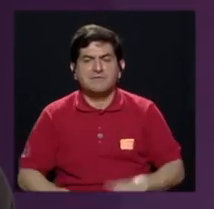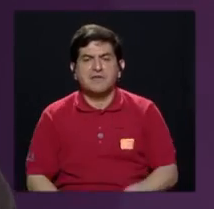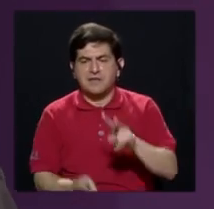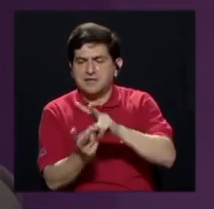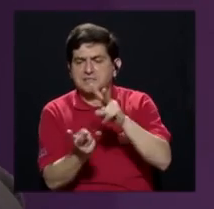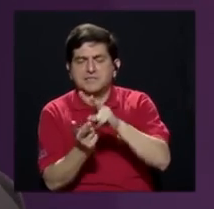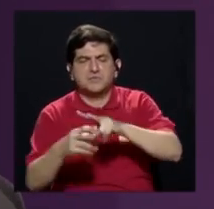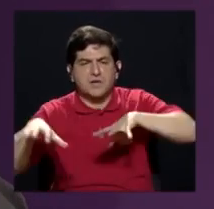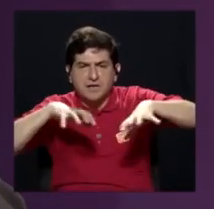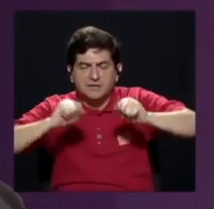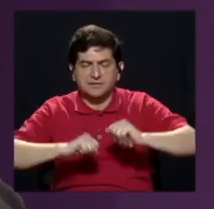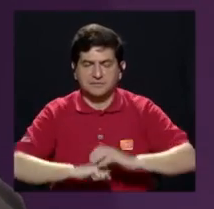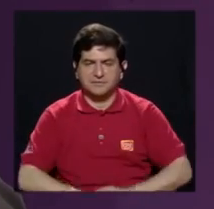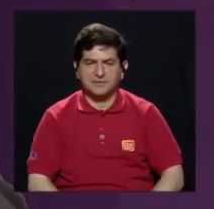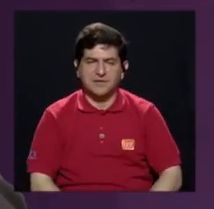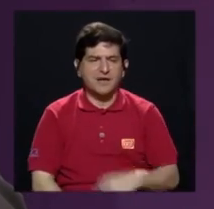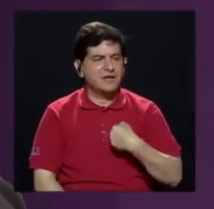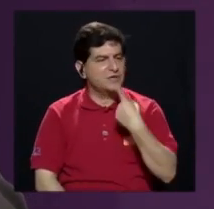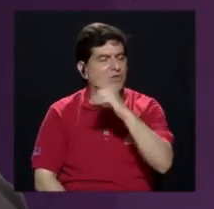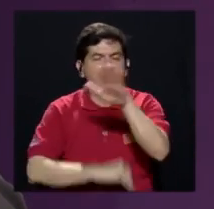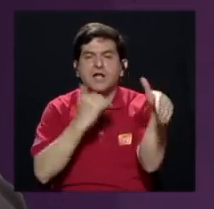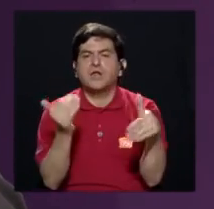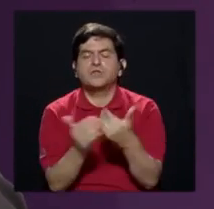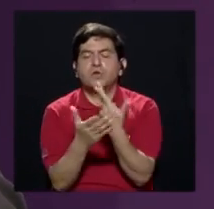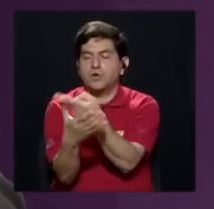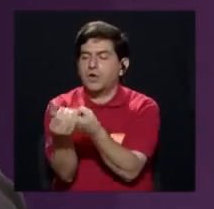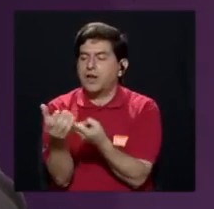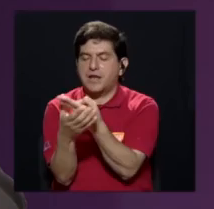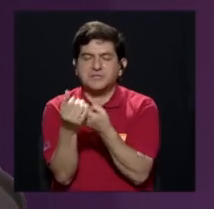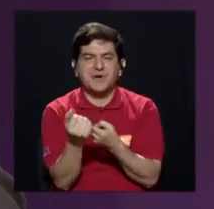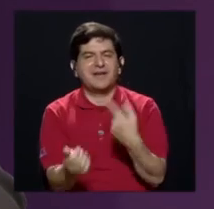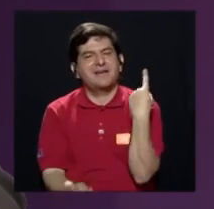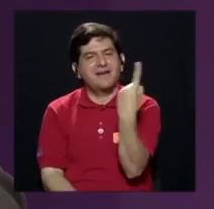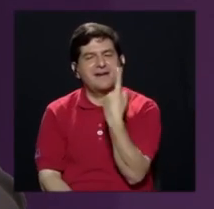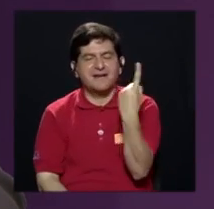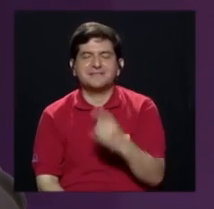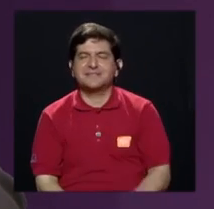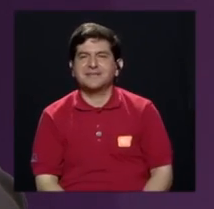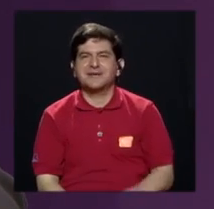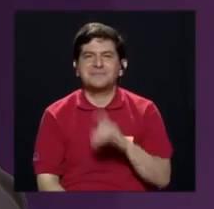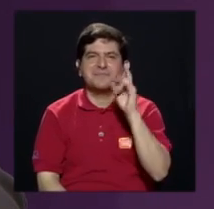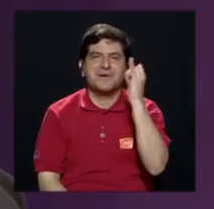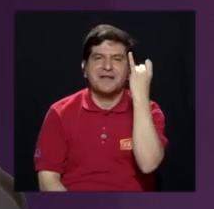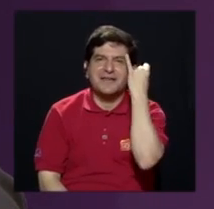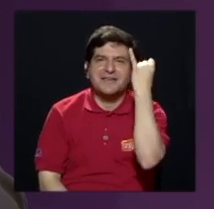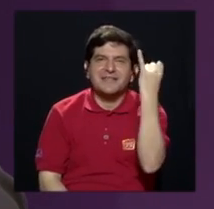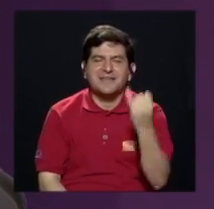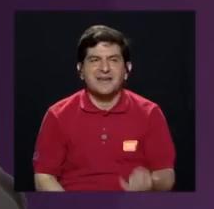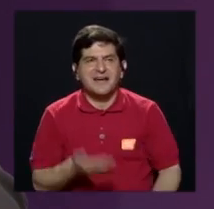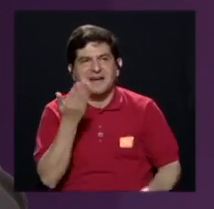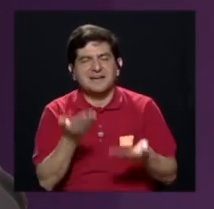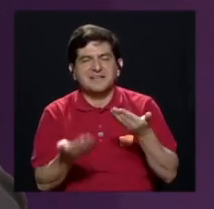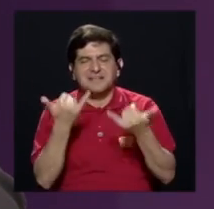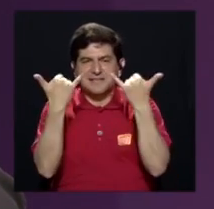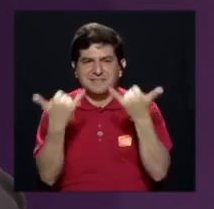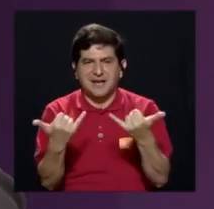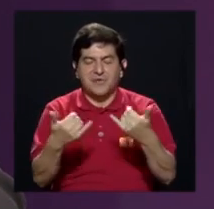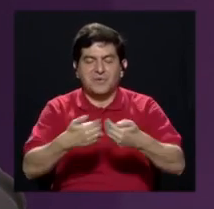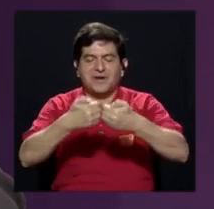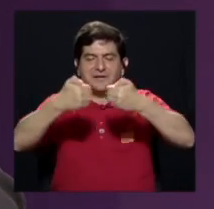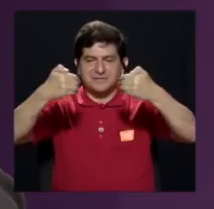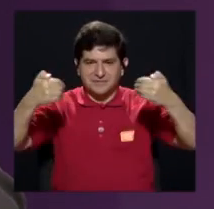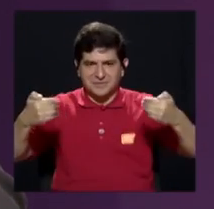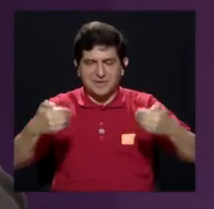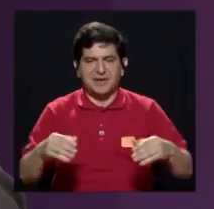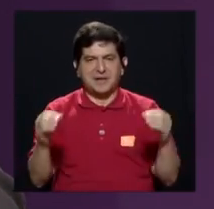diría que de alguna manera todos todas las parejas manejan siempre el aspecto más hoy que antes de la separación